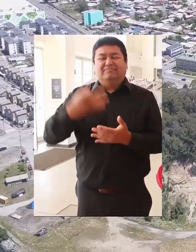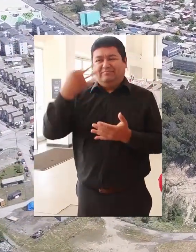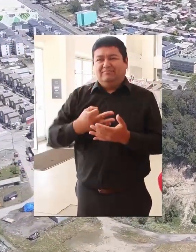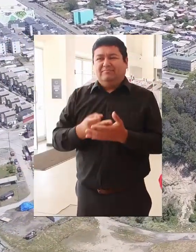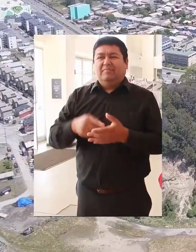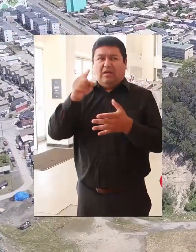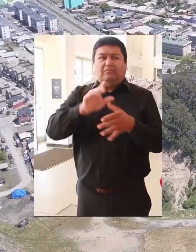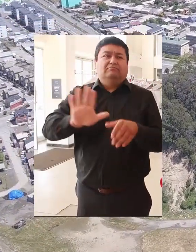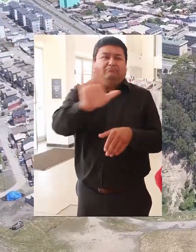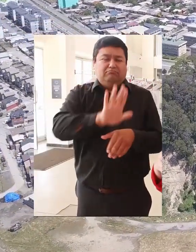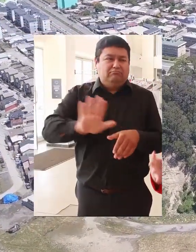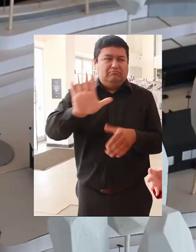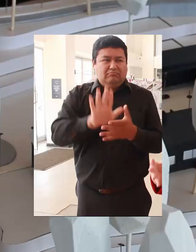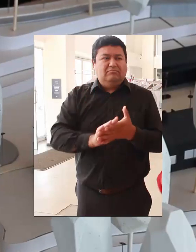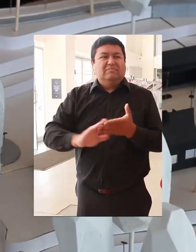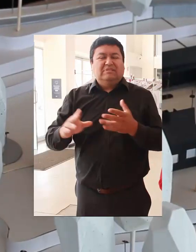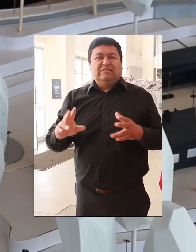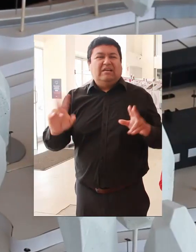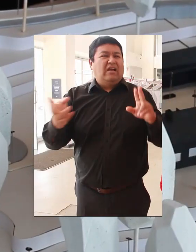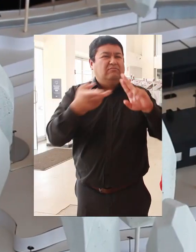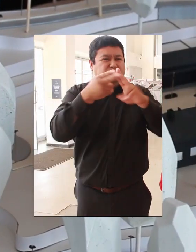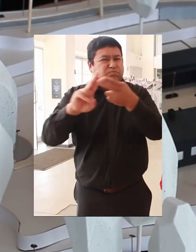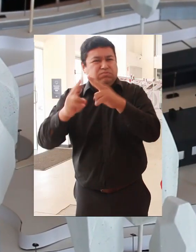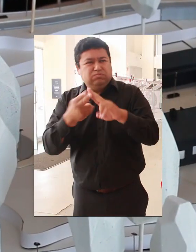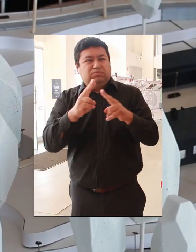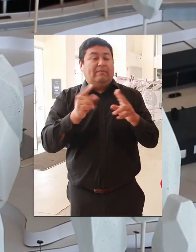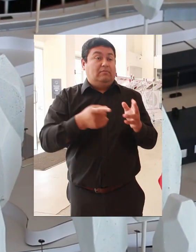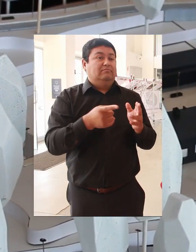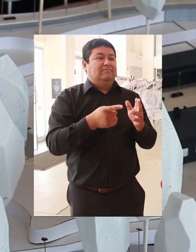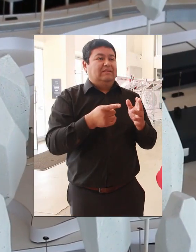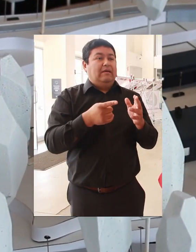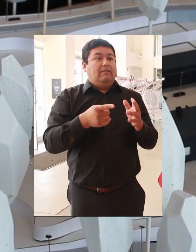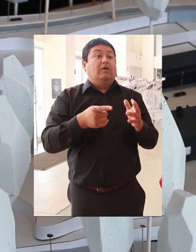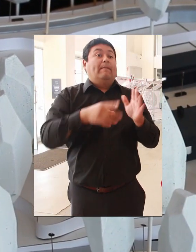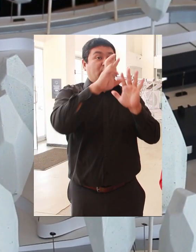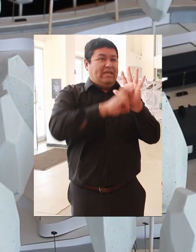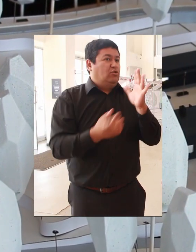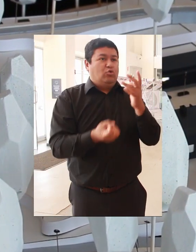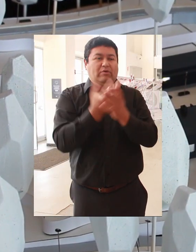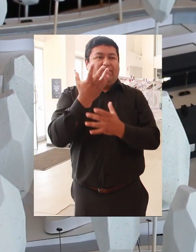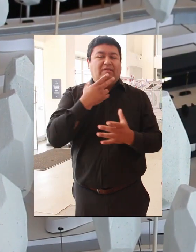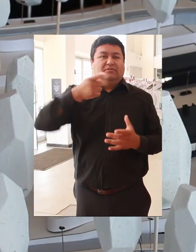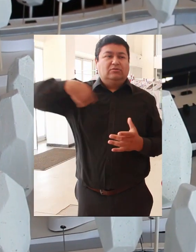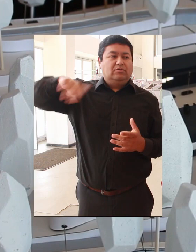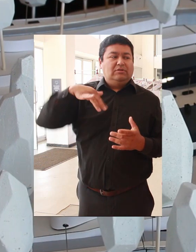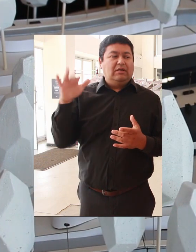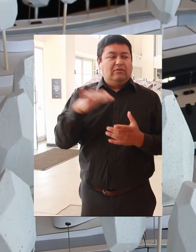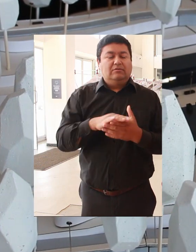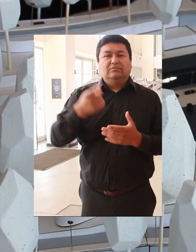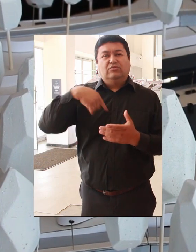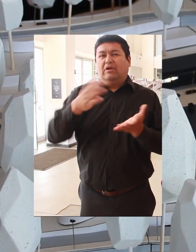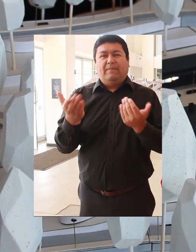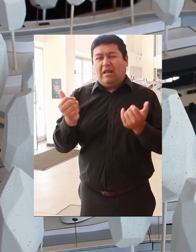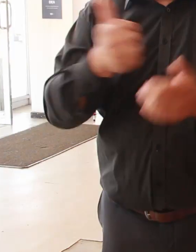queda inmortalizado en cierta parte con estas ruinas, pero que este proyecto sin duda le va a dar otra vida a nuestro puerto, y yo creo que es algo que estamos